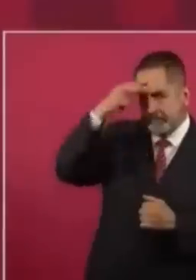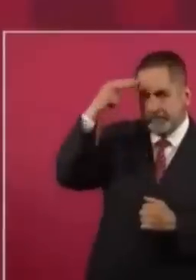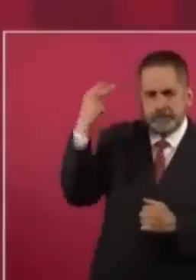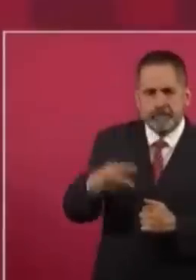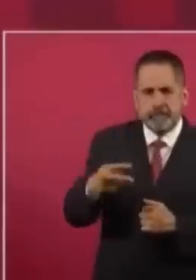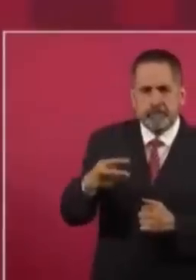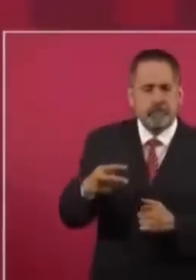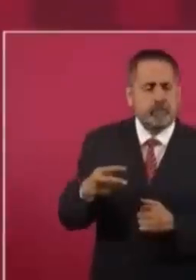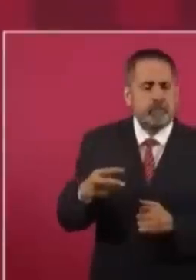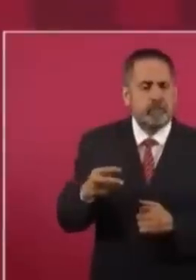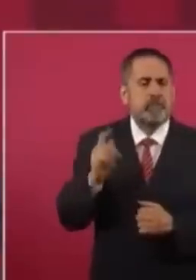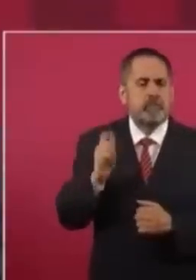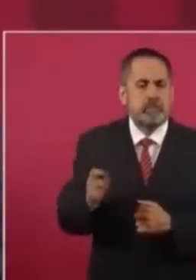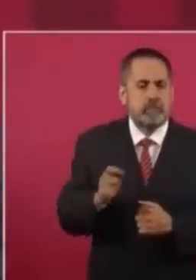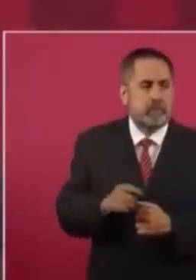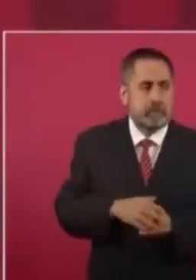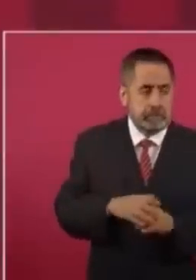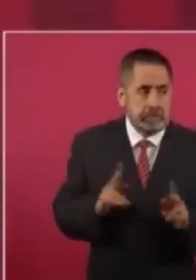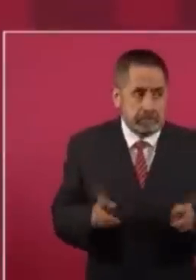no se vende.